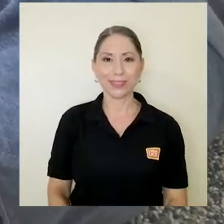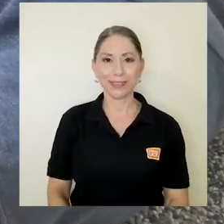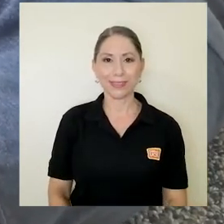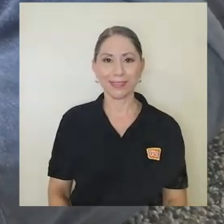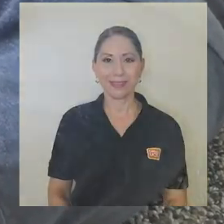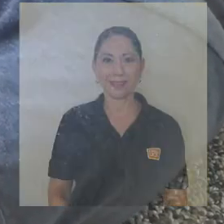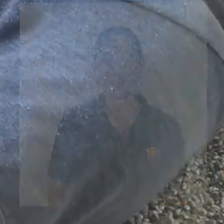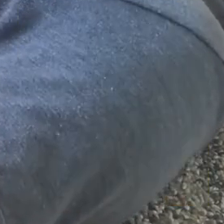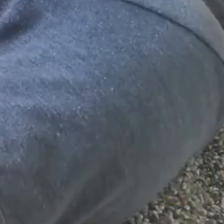¡Gracias!